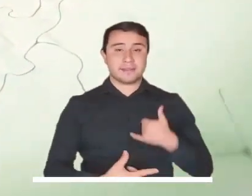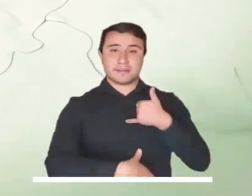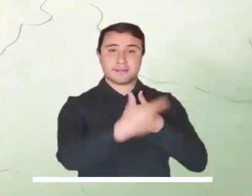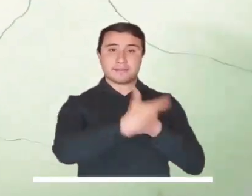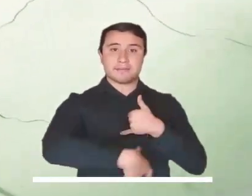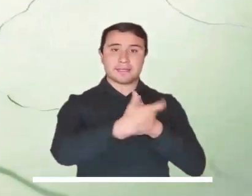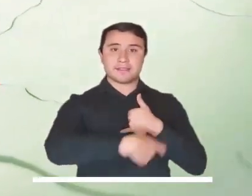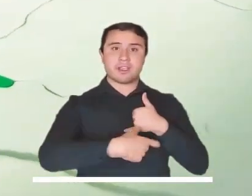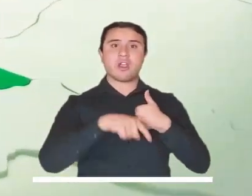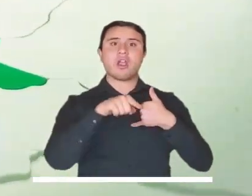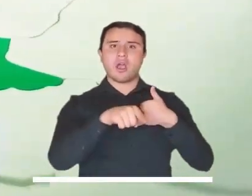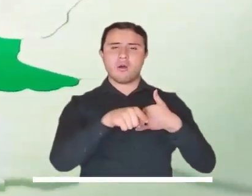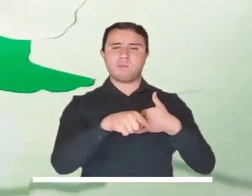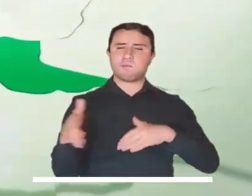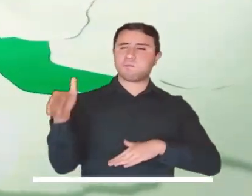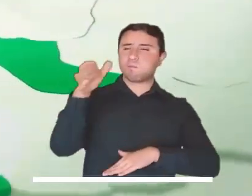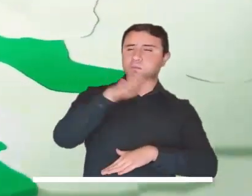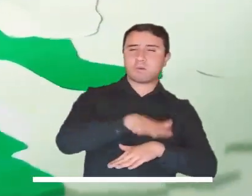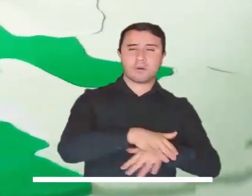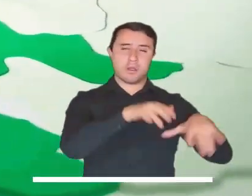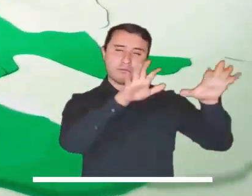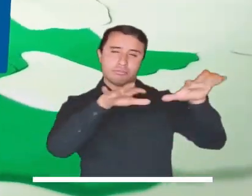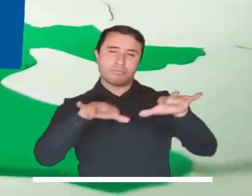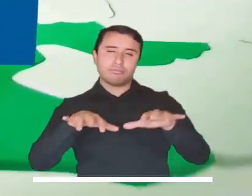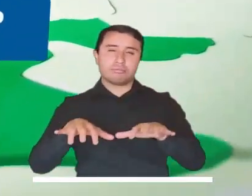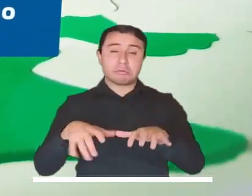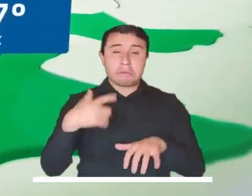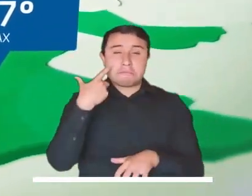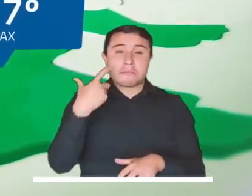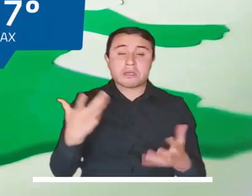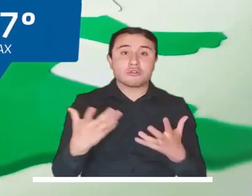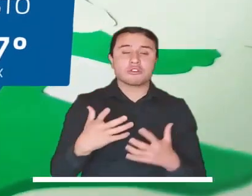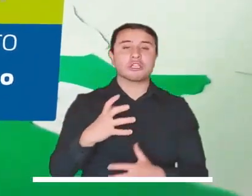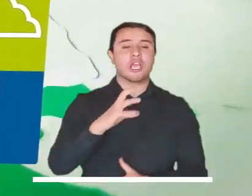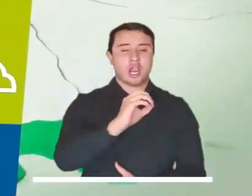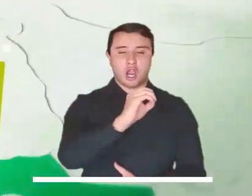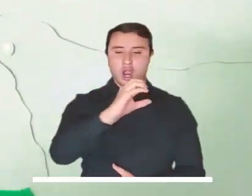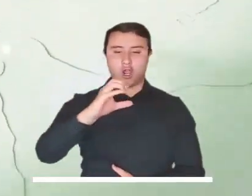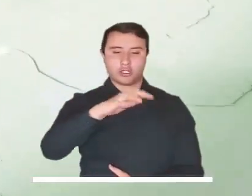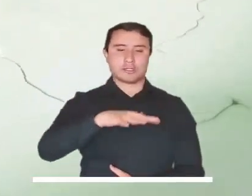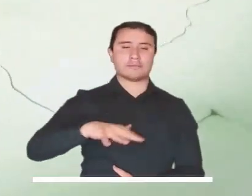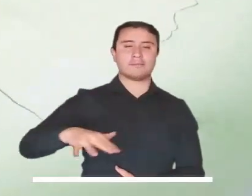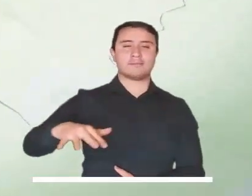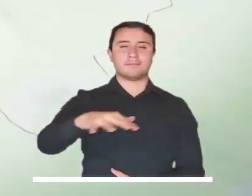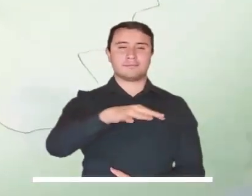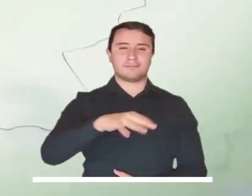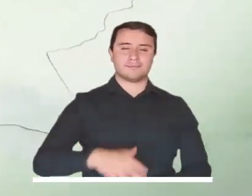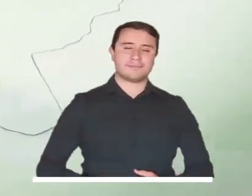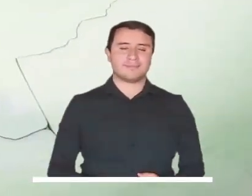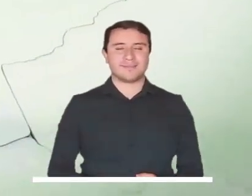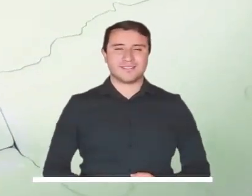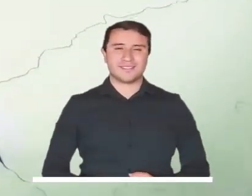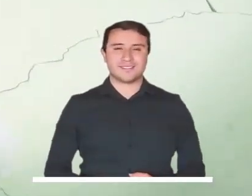su parte, en el litoral pacífico se presentará una tarde con diversas lluvias, las más fuertes al occidente de la región.